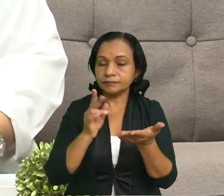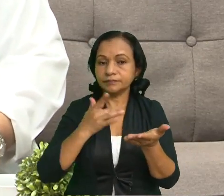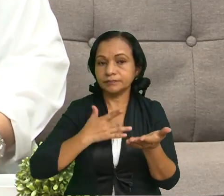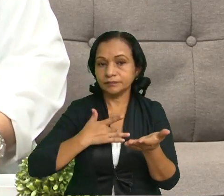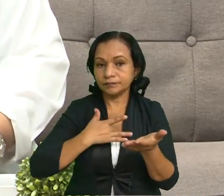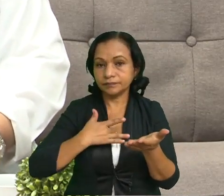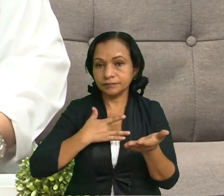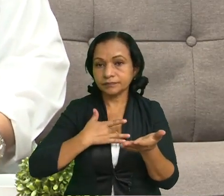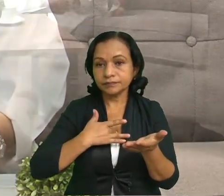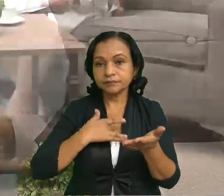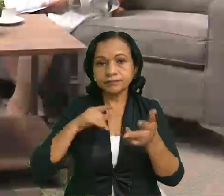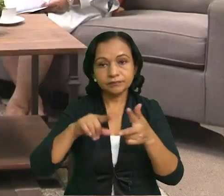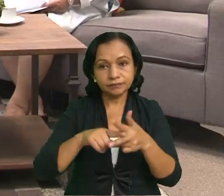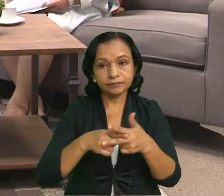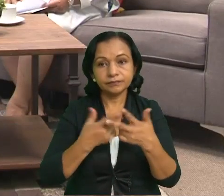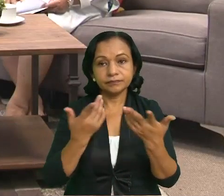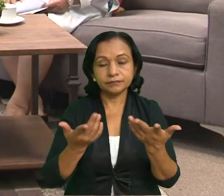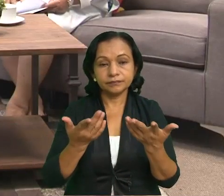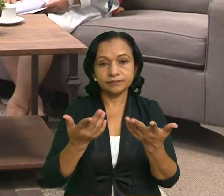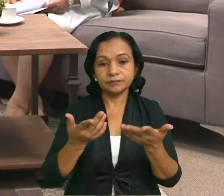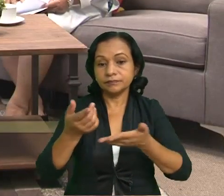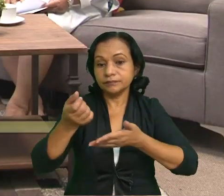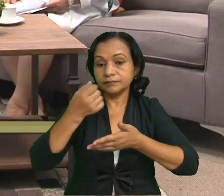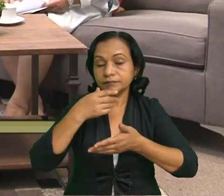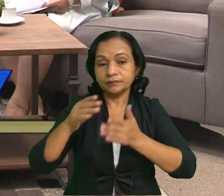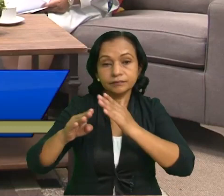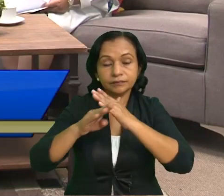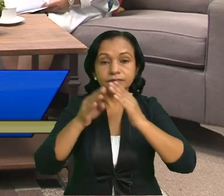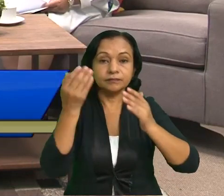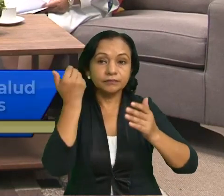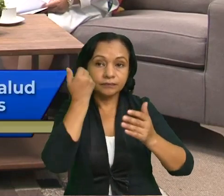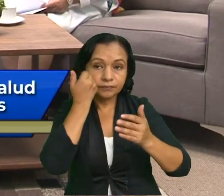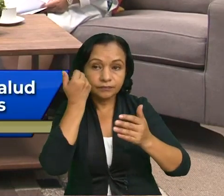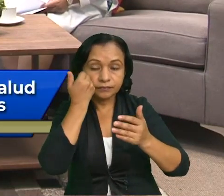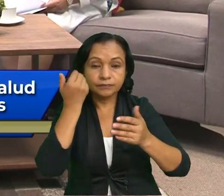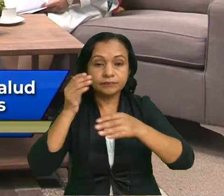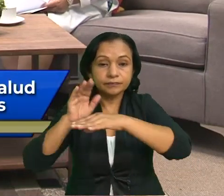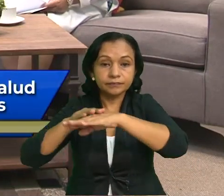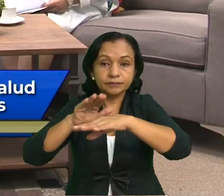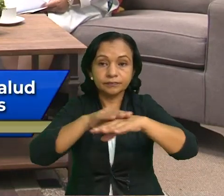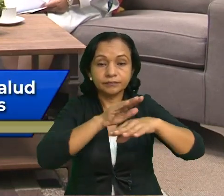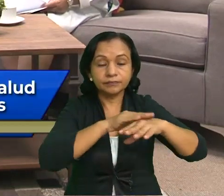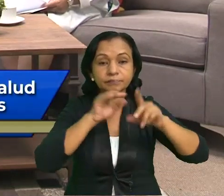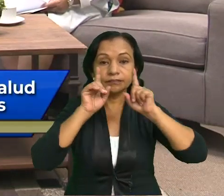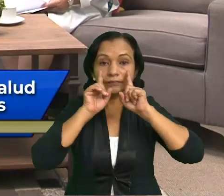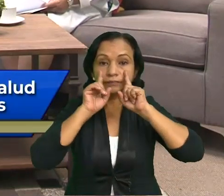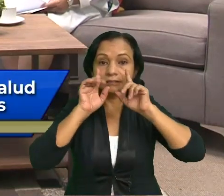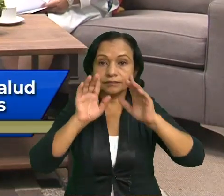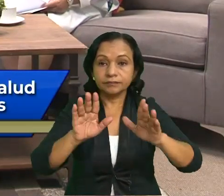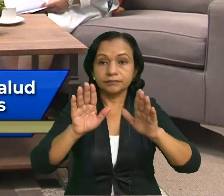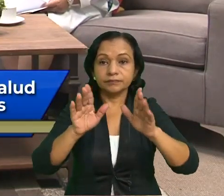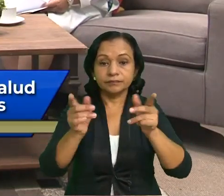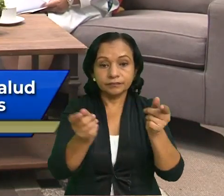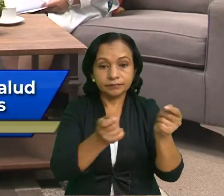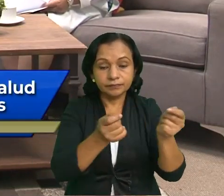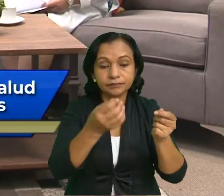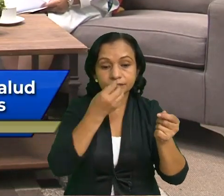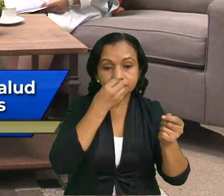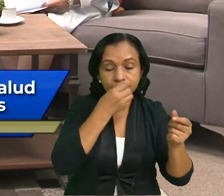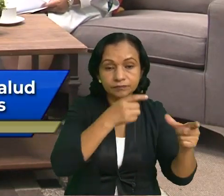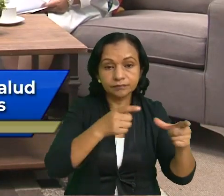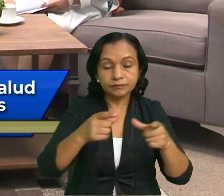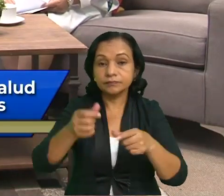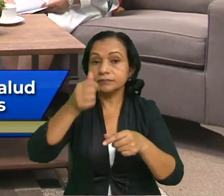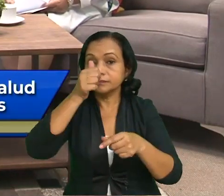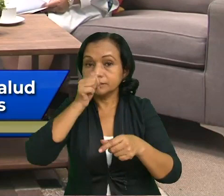necesita iniciar por ejemplo la quimioprofilaxis contra electos pero se orientar las medidas preventivas en relación al manejo adecuado alimento del